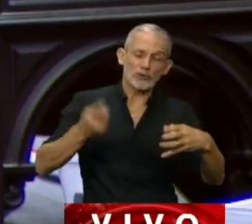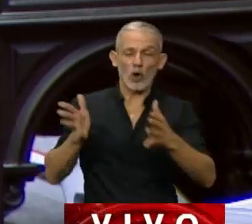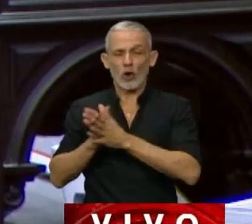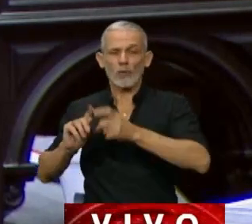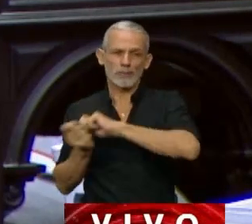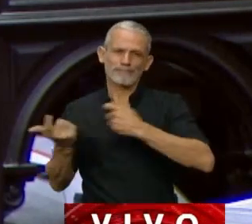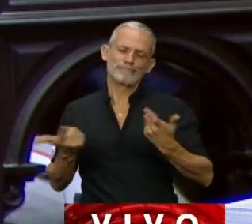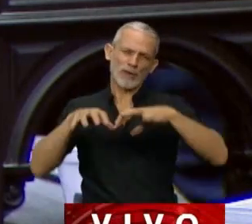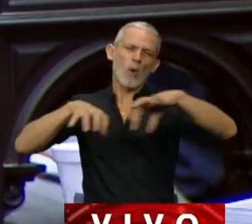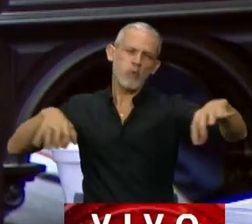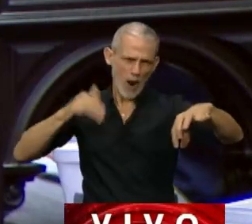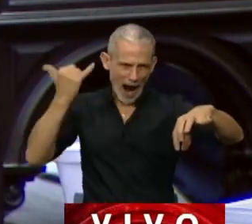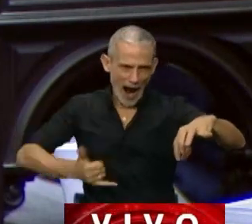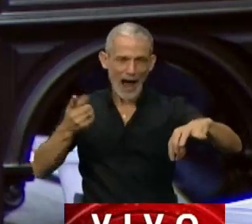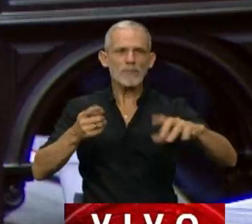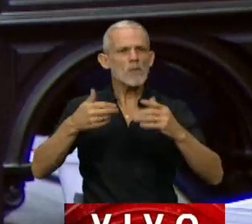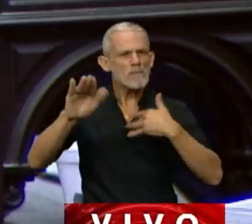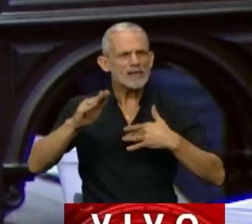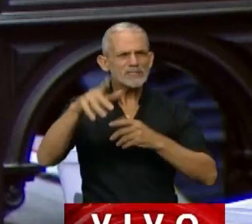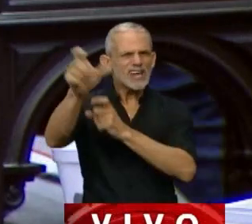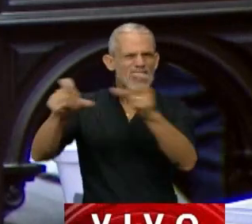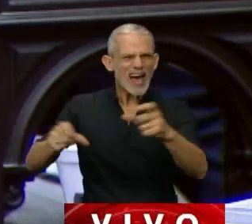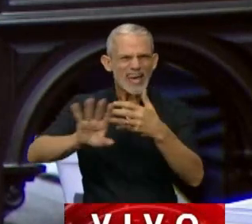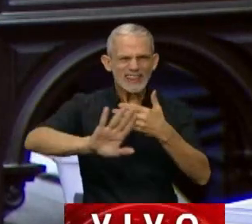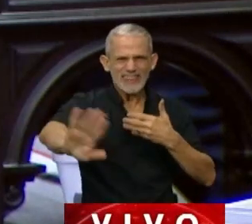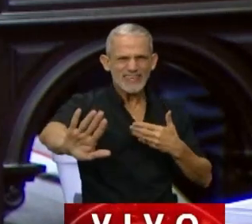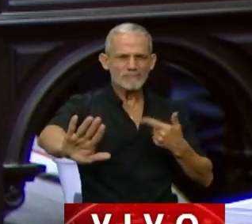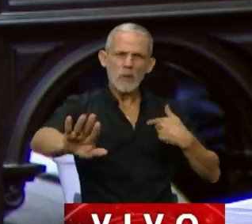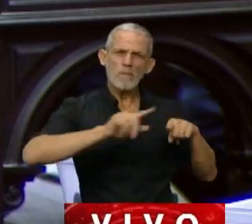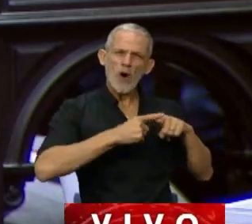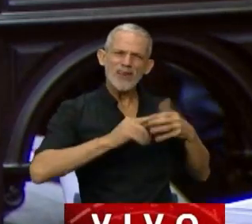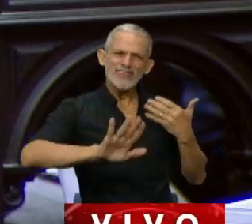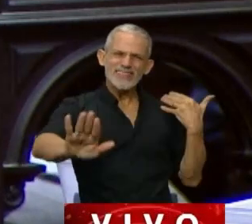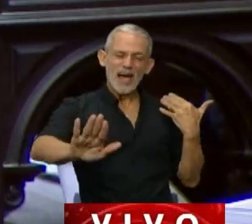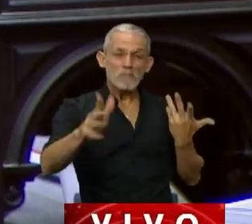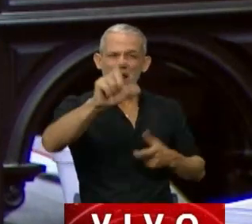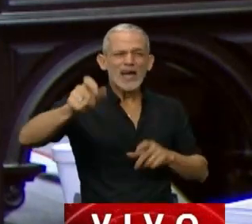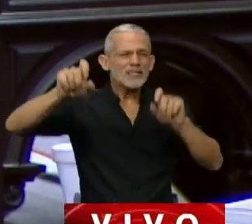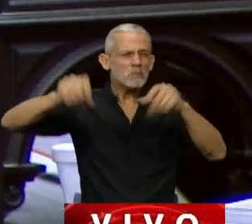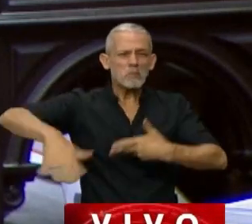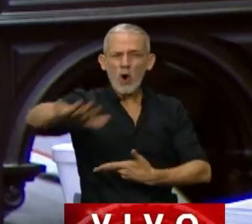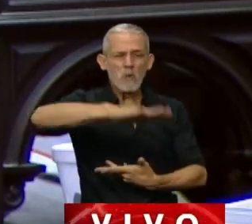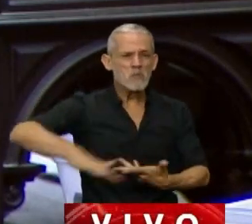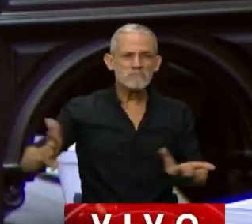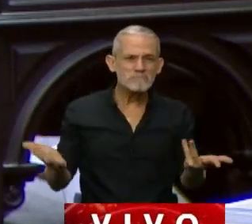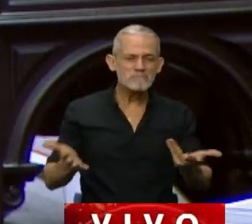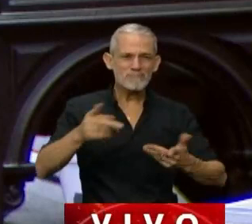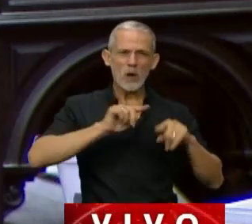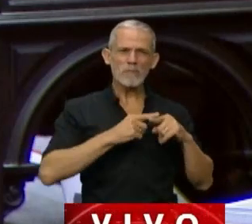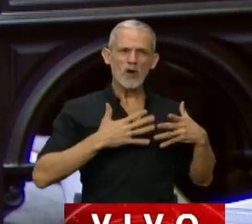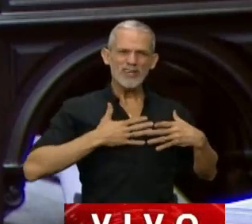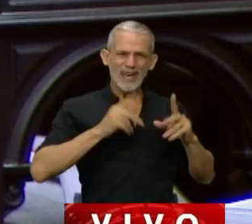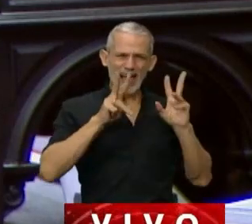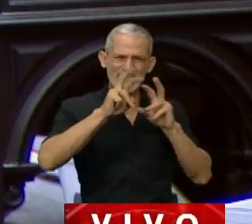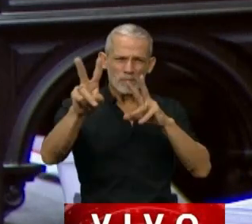entre los dos grandes partidos nacionales, la grieta entre la gente común, entre la comunidad y la